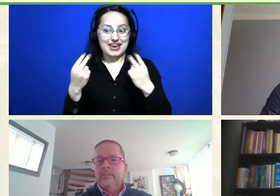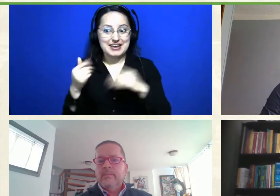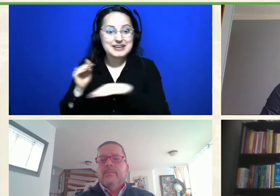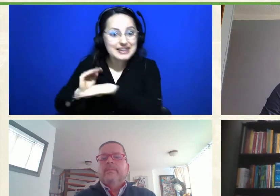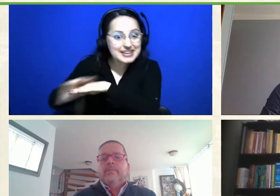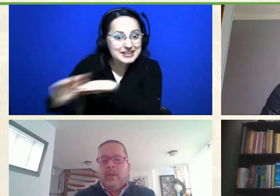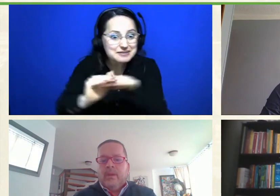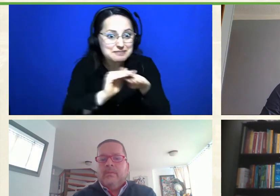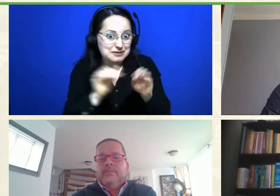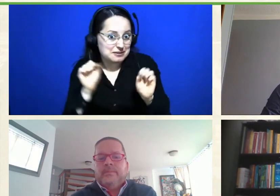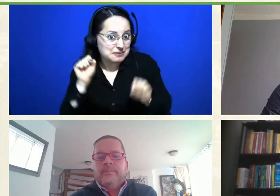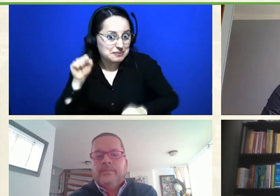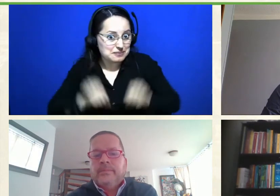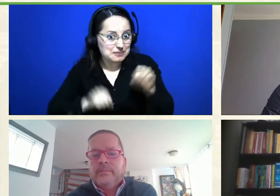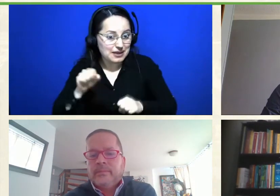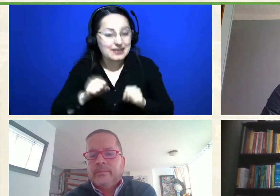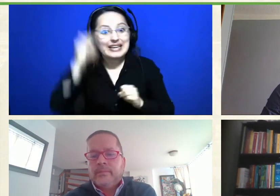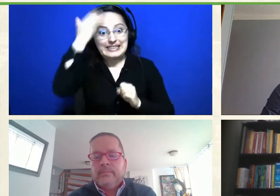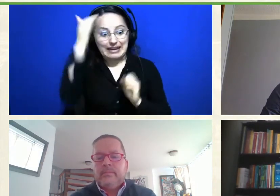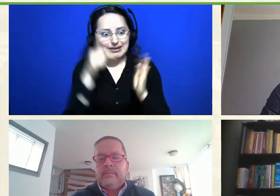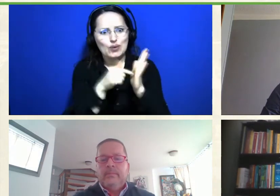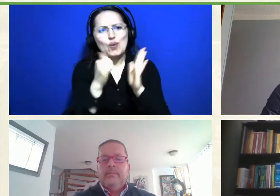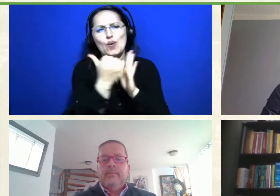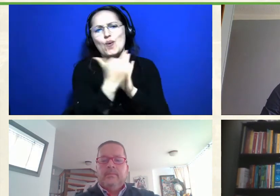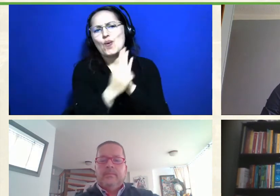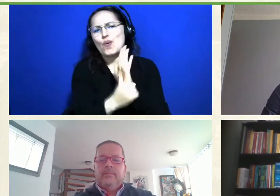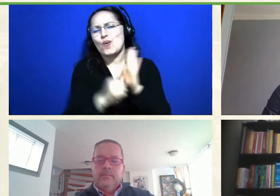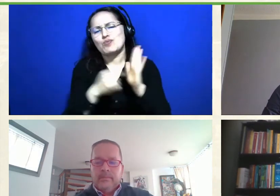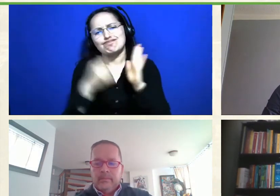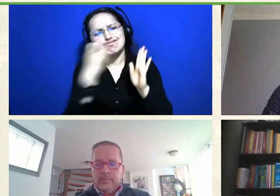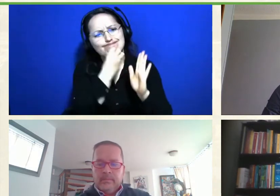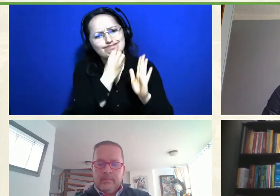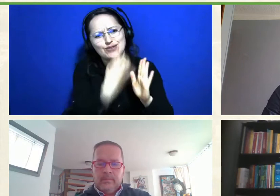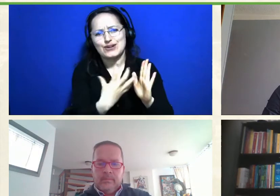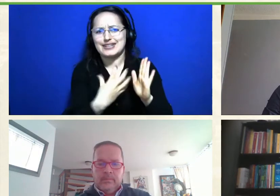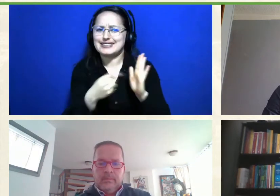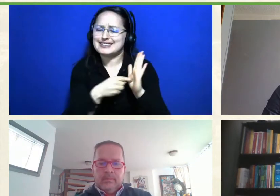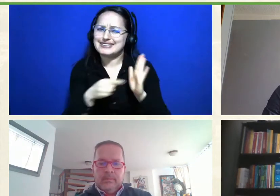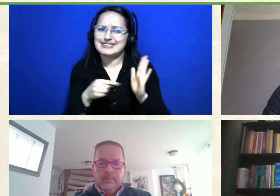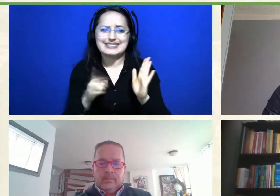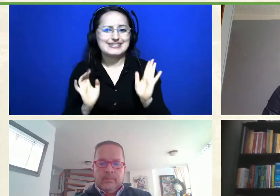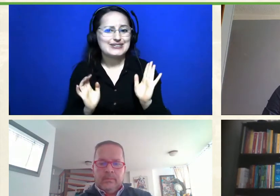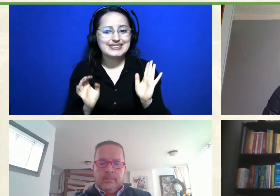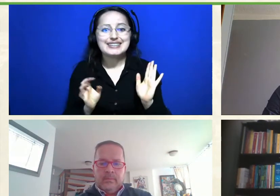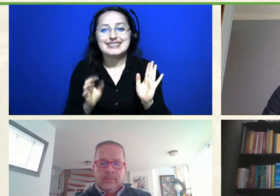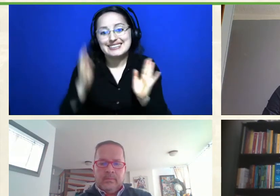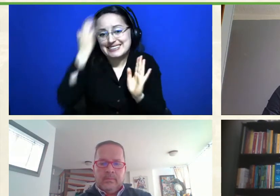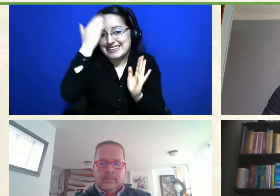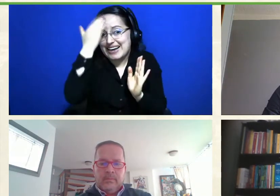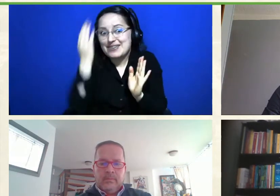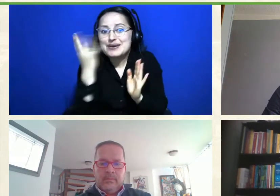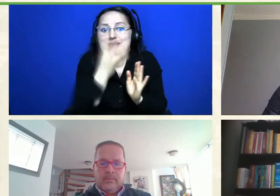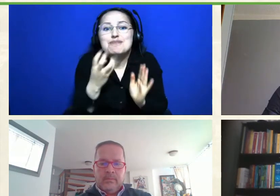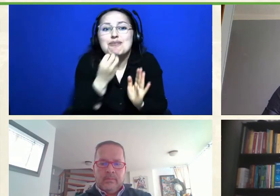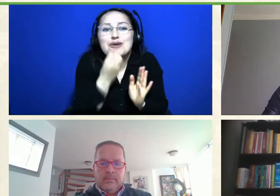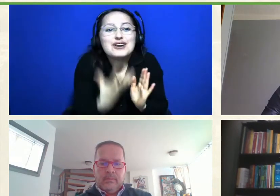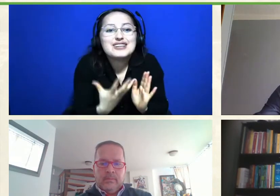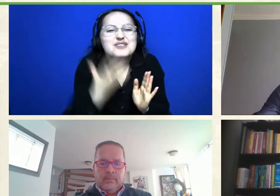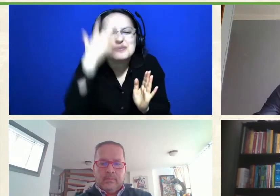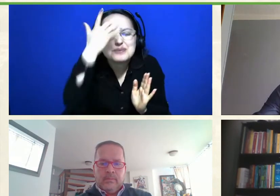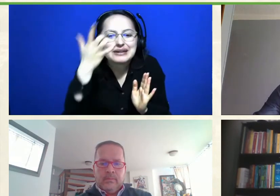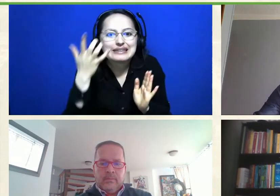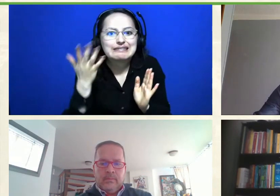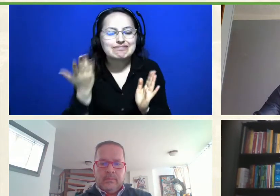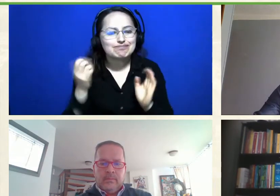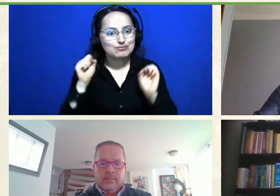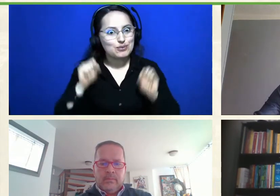además, porque es un programa hermoso, pienso yo, de las cosas más bonitas que uno puede hacer es